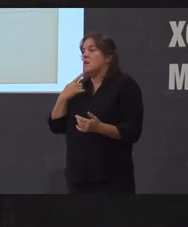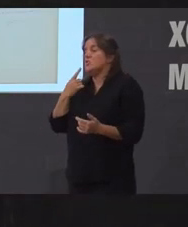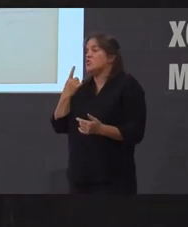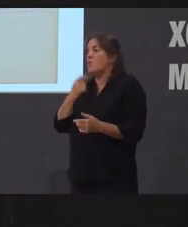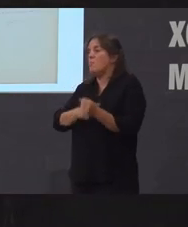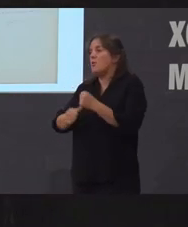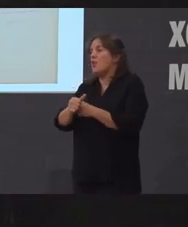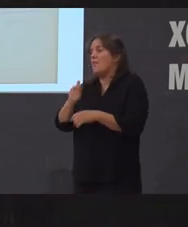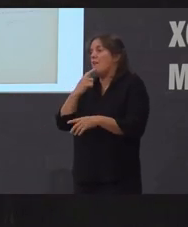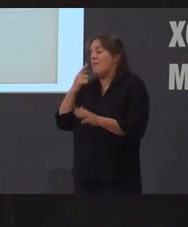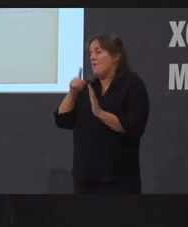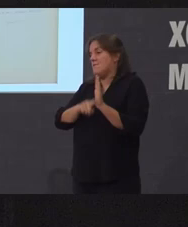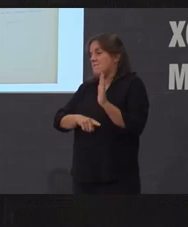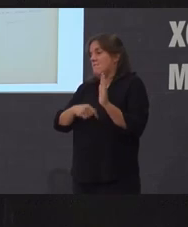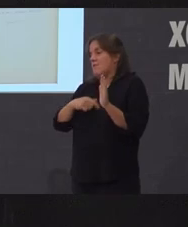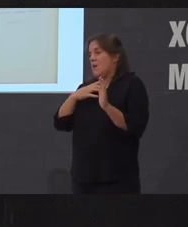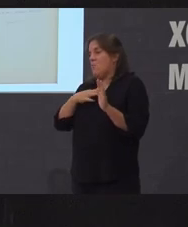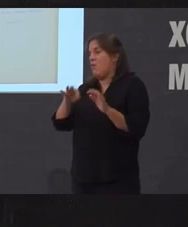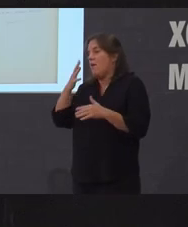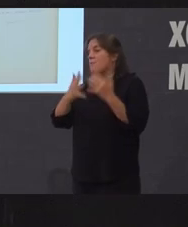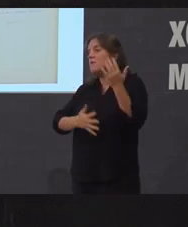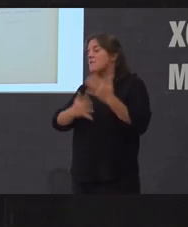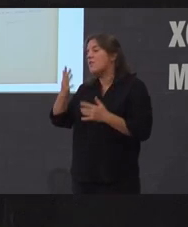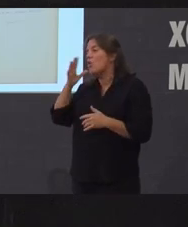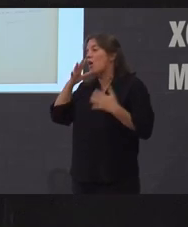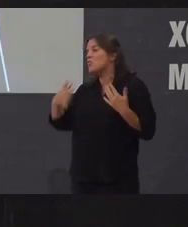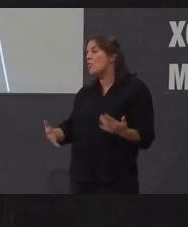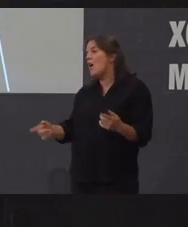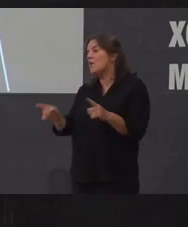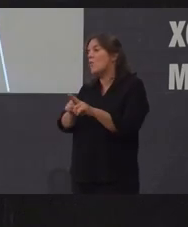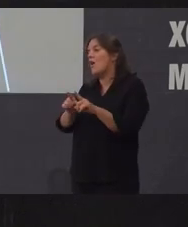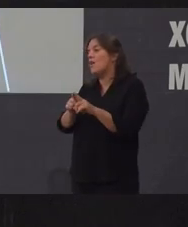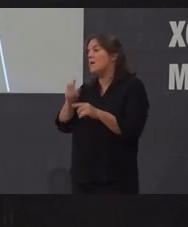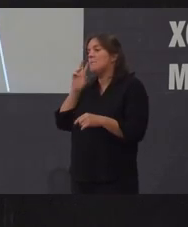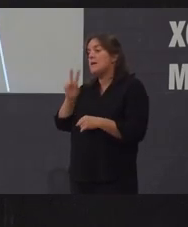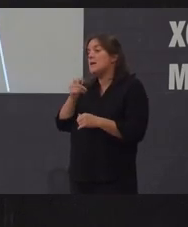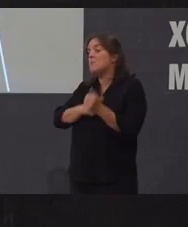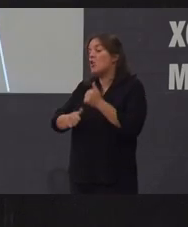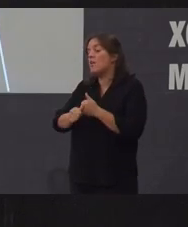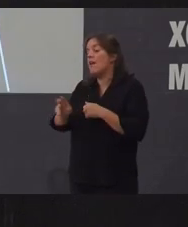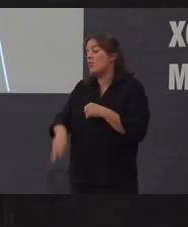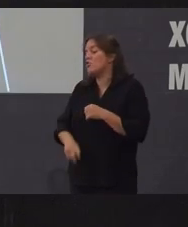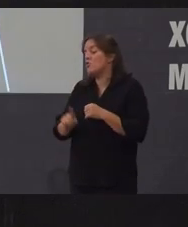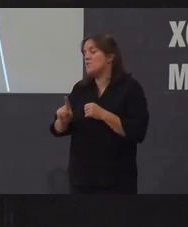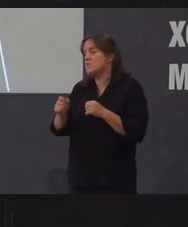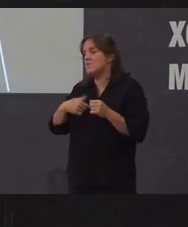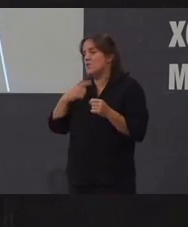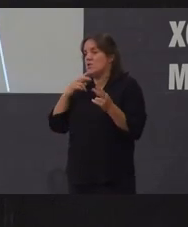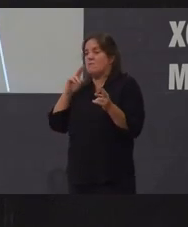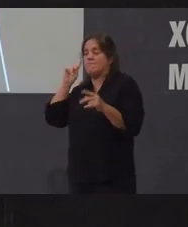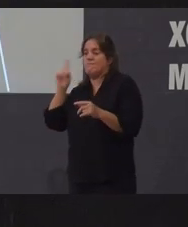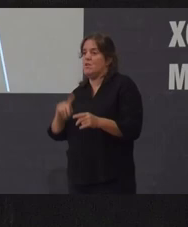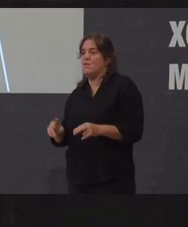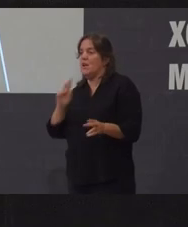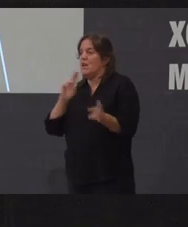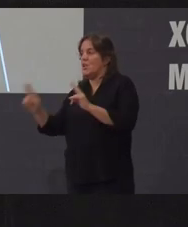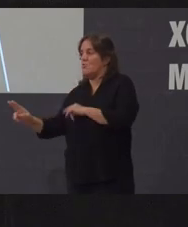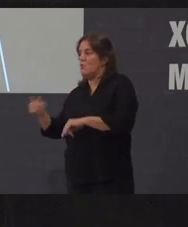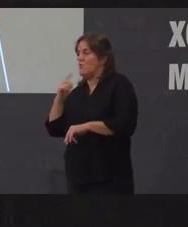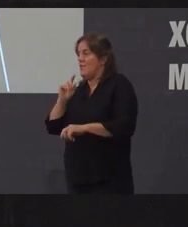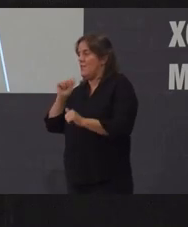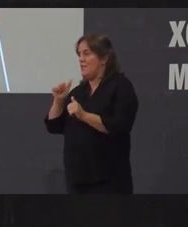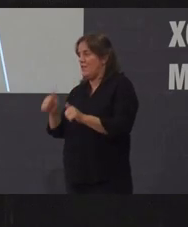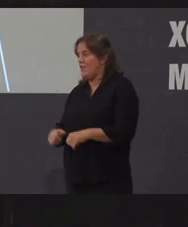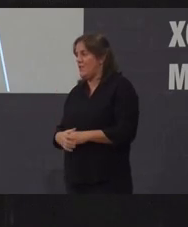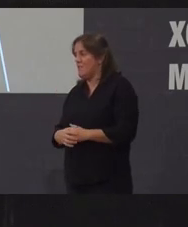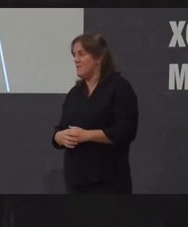son prioridades que igual a administración nestes momentos pues non ten. Eu tampouco lle sabería contestar de outro